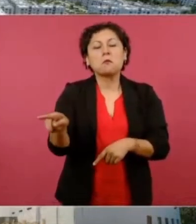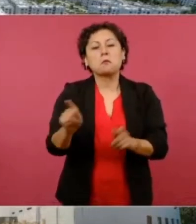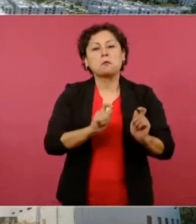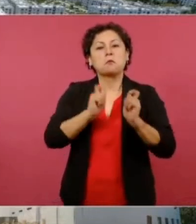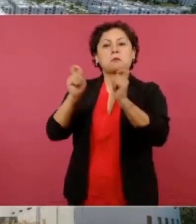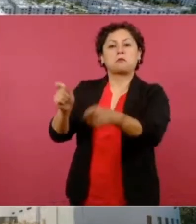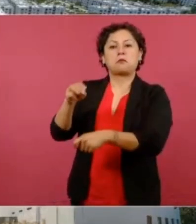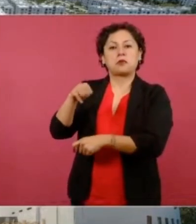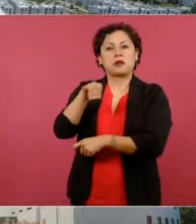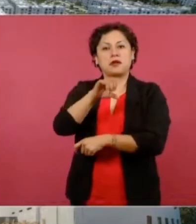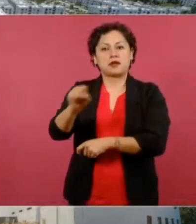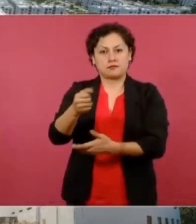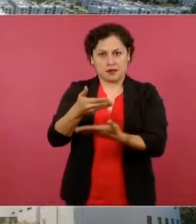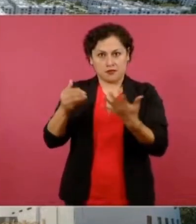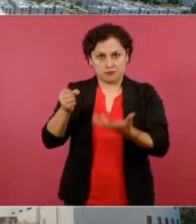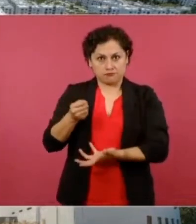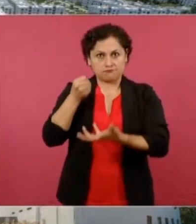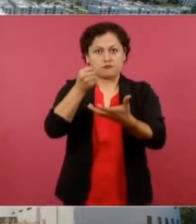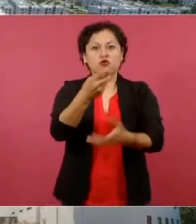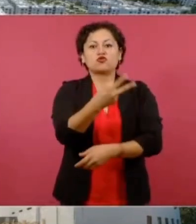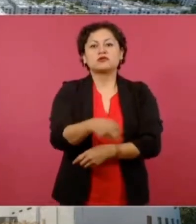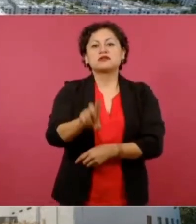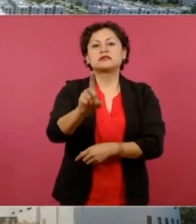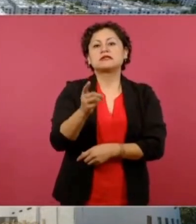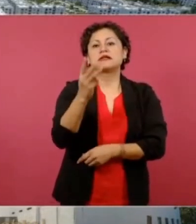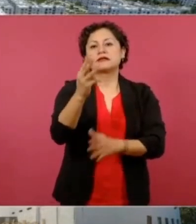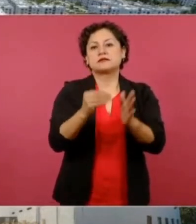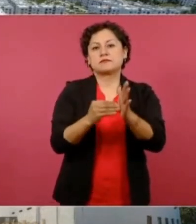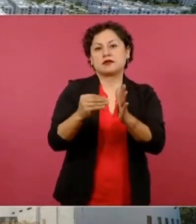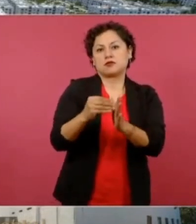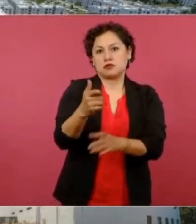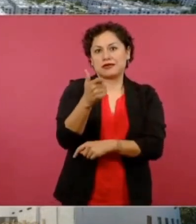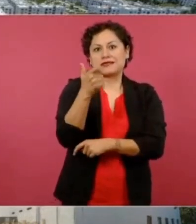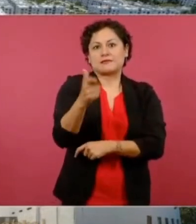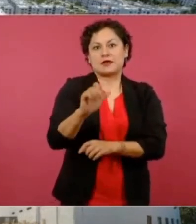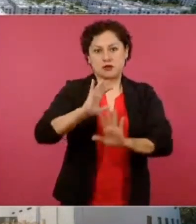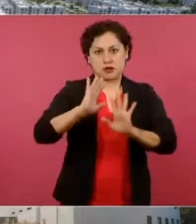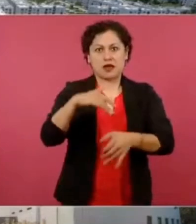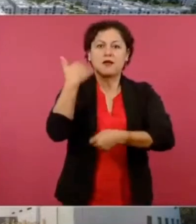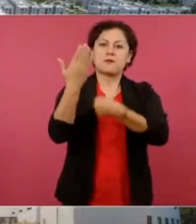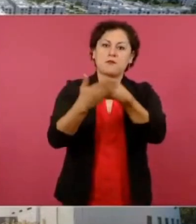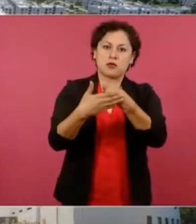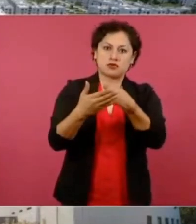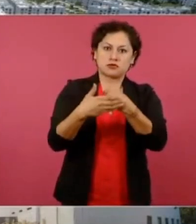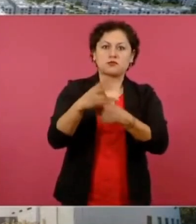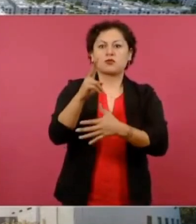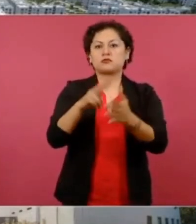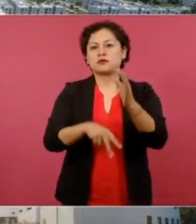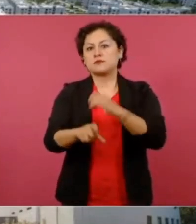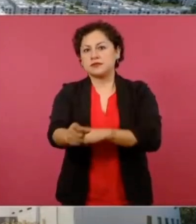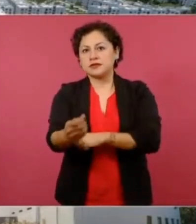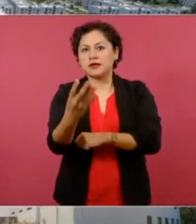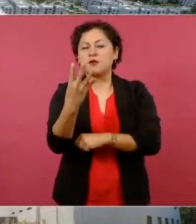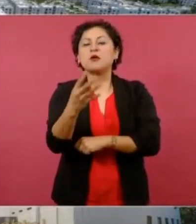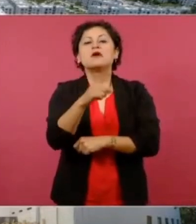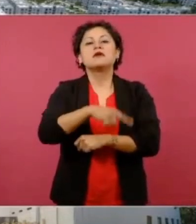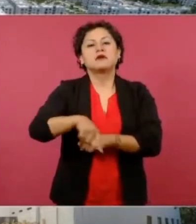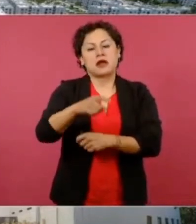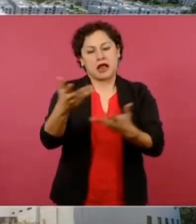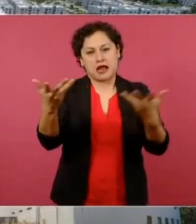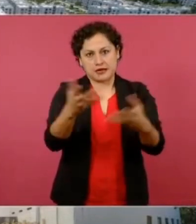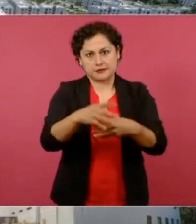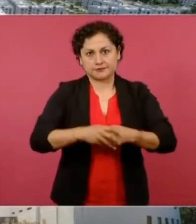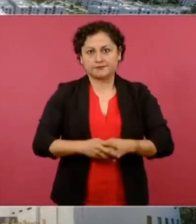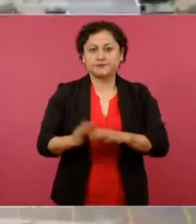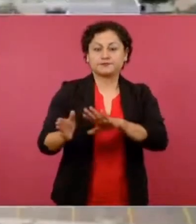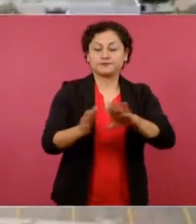invirtiendo 233 millones de pesos para ponerlo a operar este año allí en Ciudad del Carmen. Otro ejemplo es